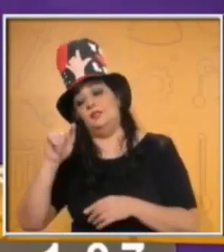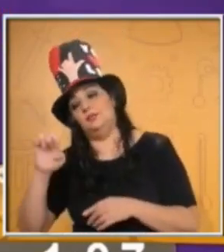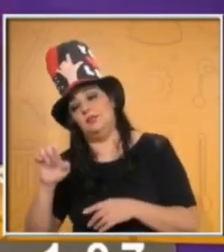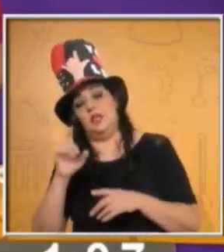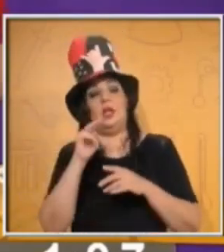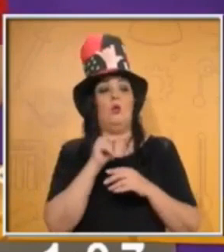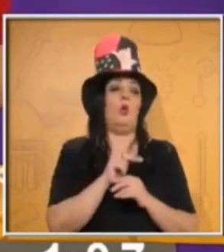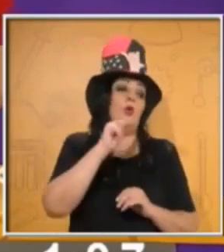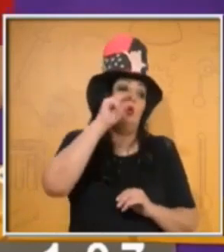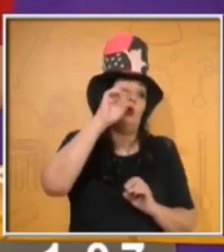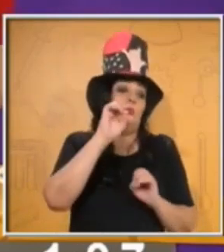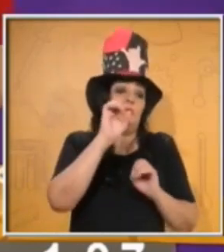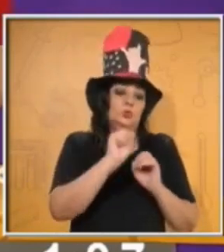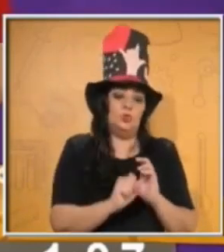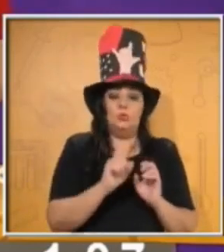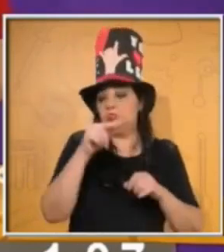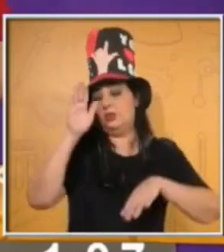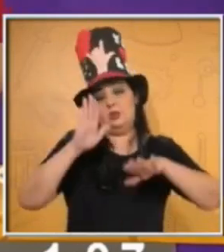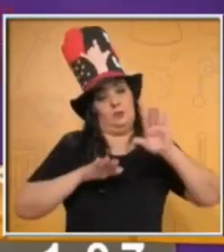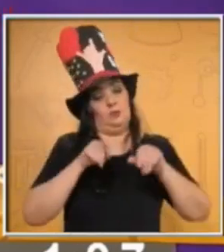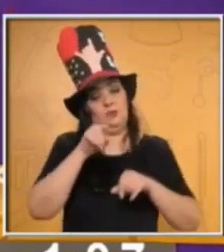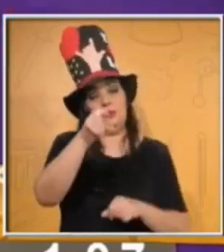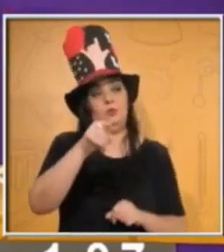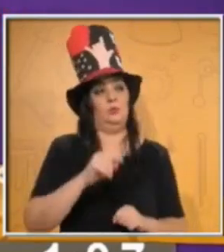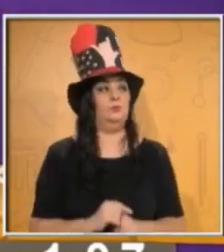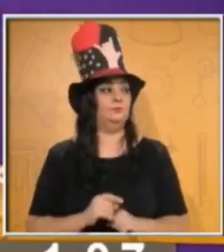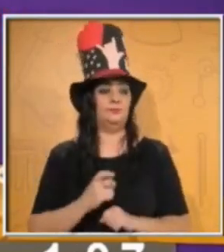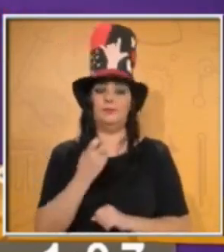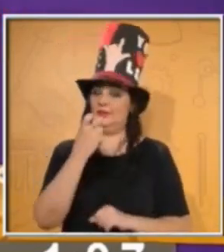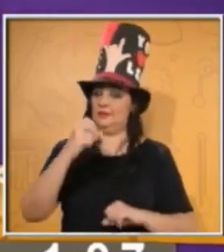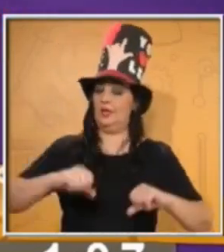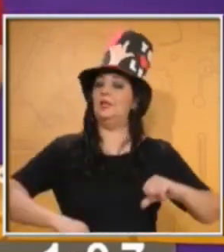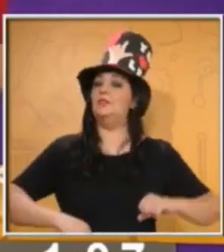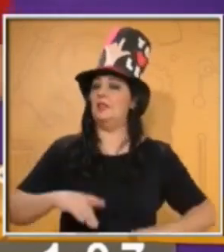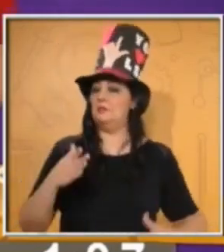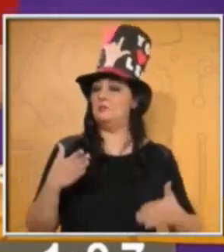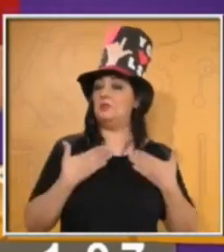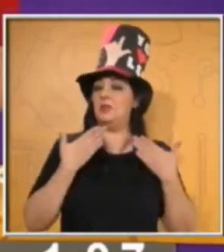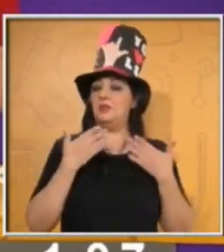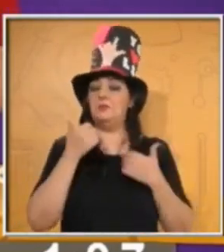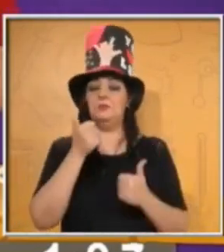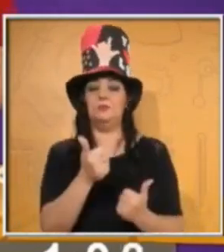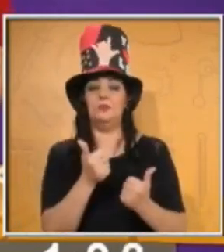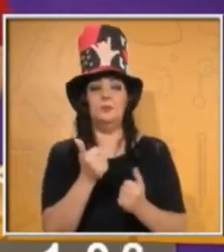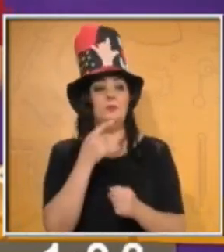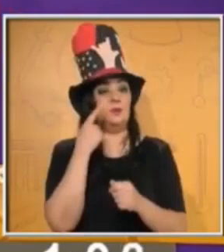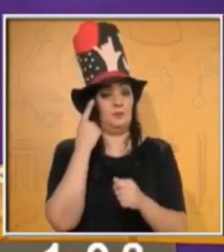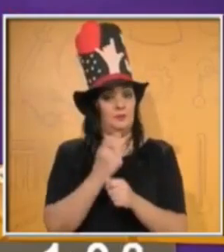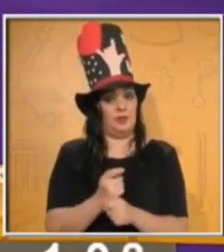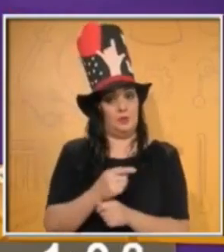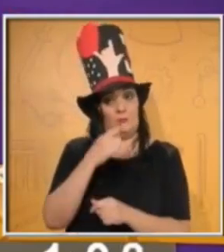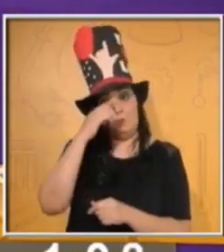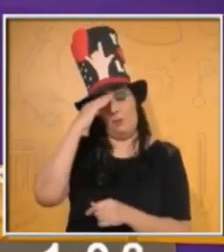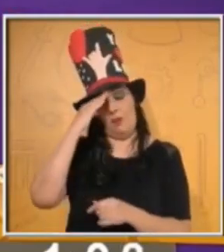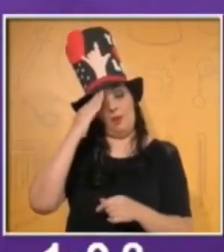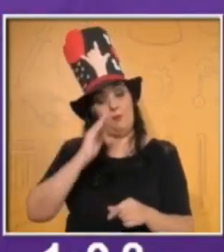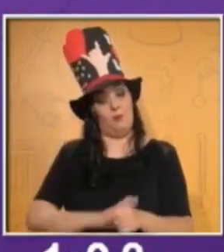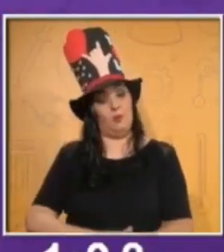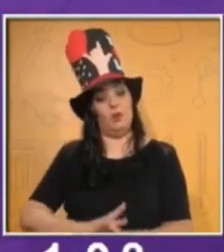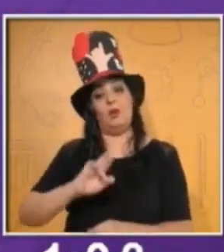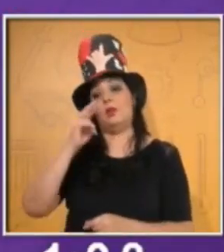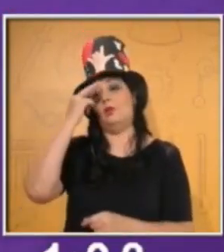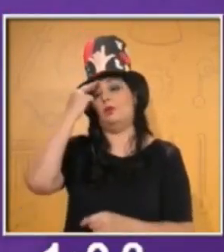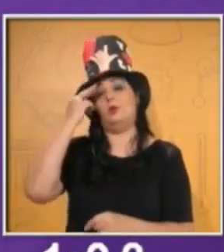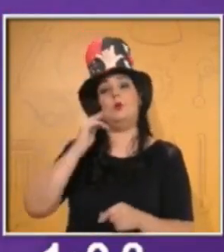al sur, como vaya siendo necesario. Esa va a ser una actividad muy divertida, maestro, porque primero vamos a poner en práctica la memoria de recordar por qué